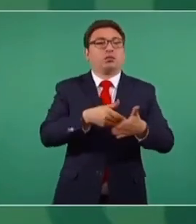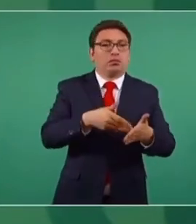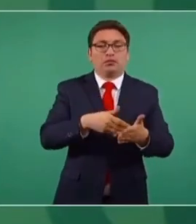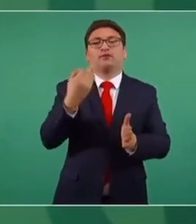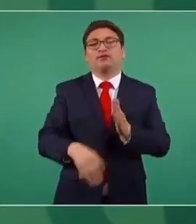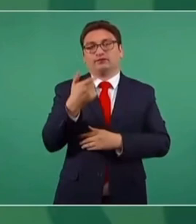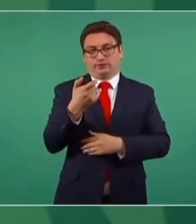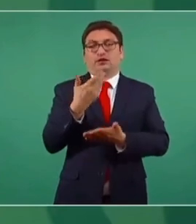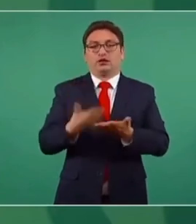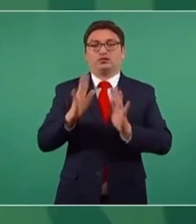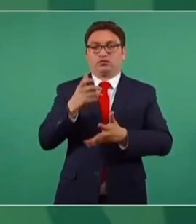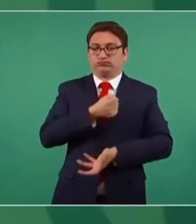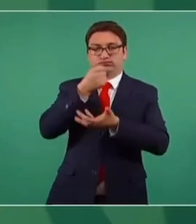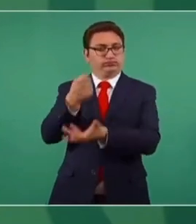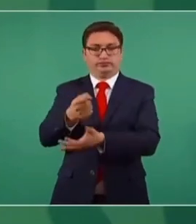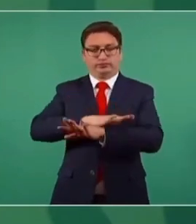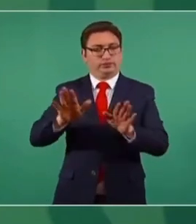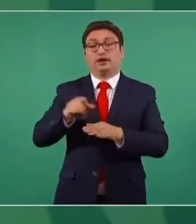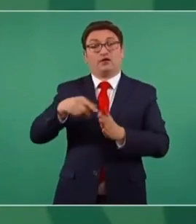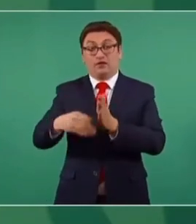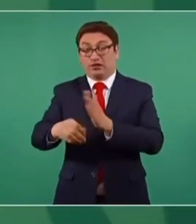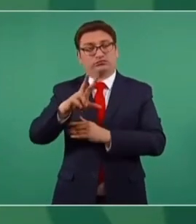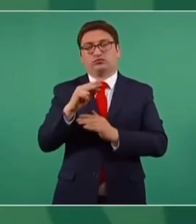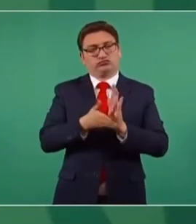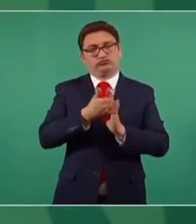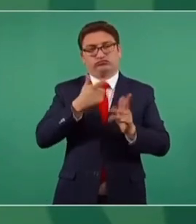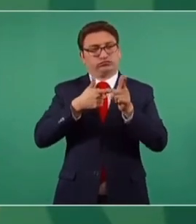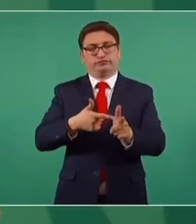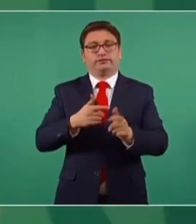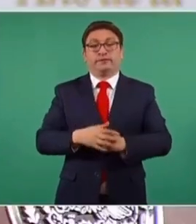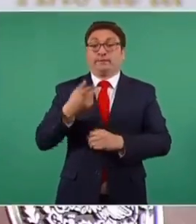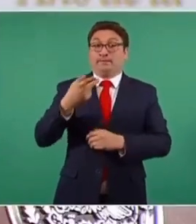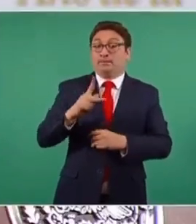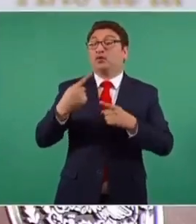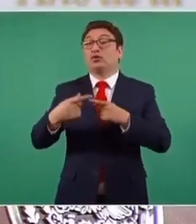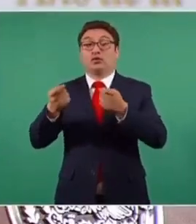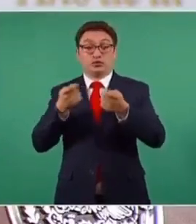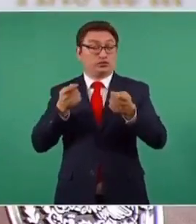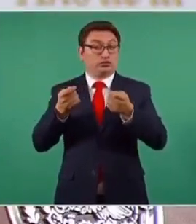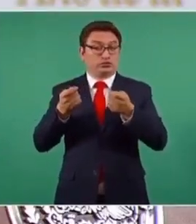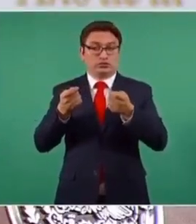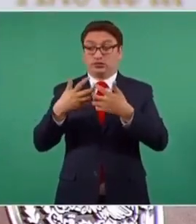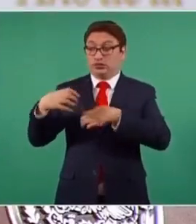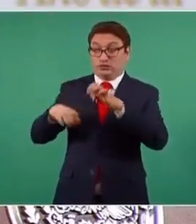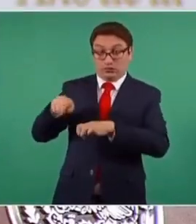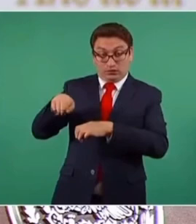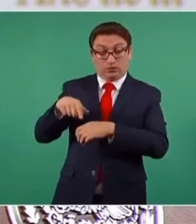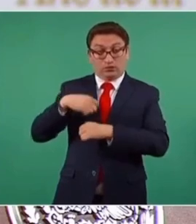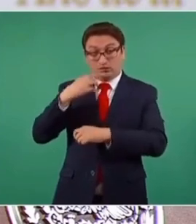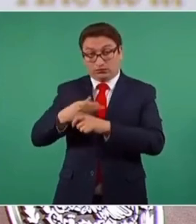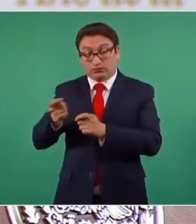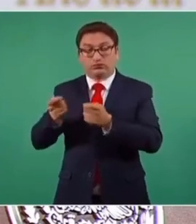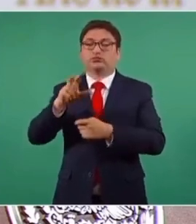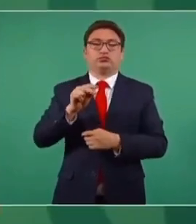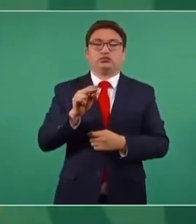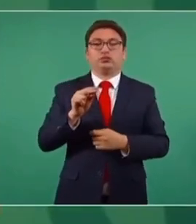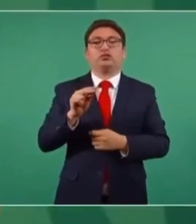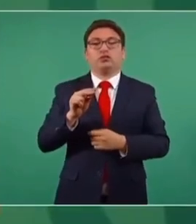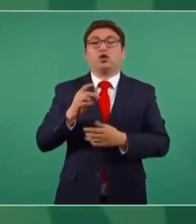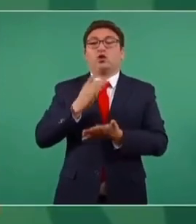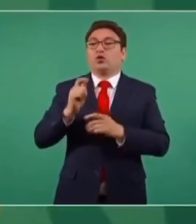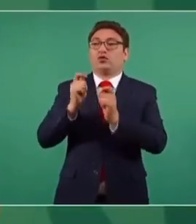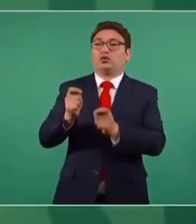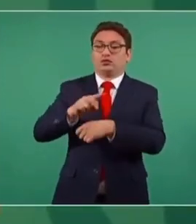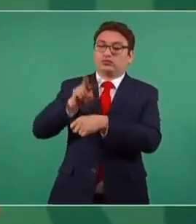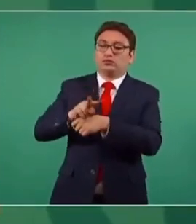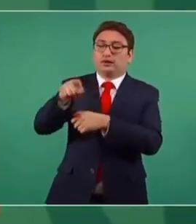falta de dinero. Ahora ya tiene presupuesto y no le va a faltar presupuesto a la obra, pero no lo maneja ninguna empresa. Esta es una